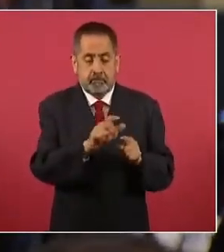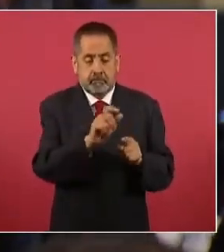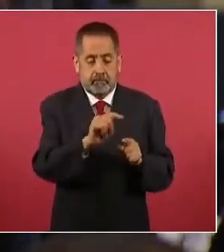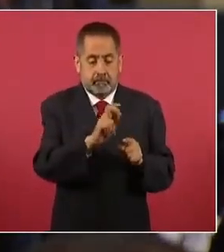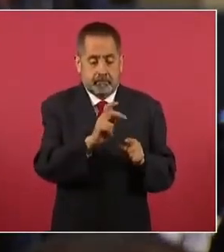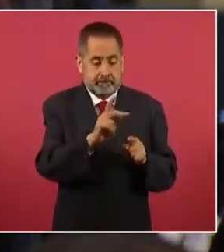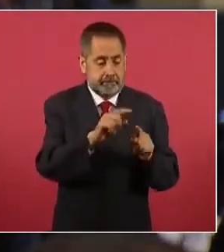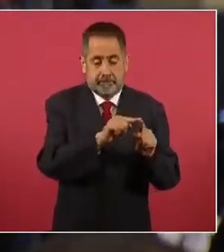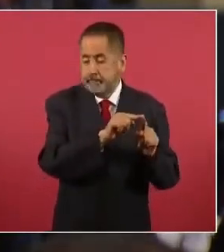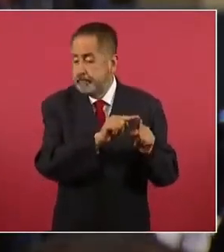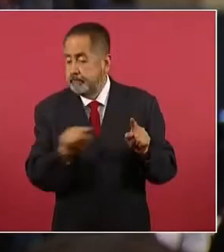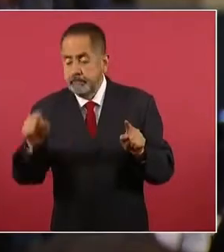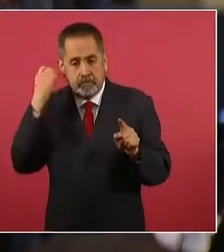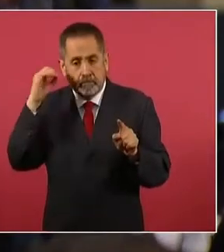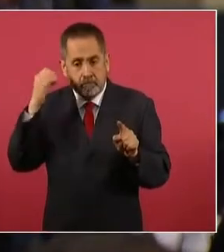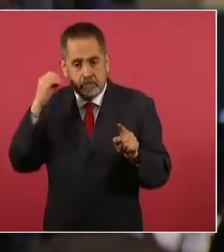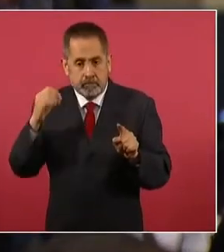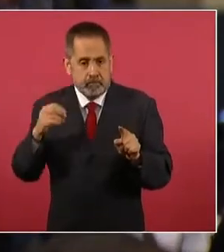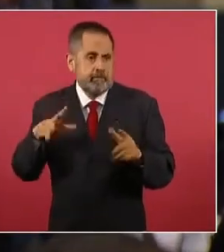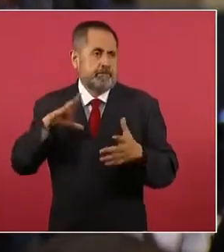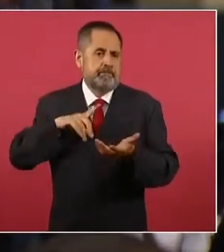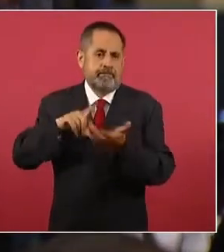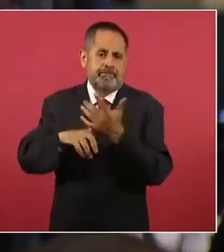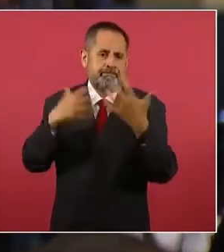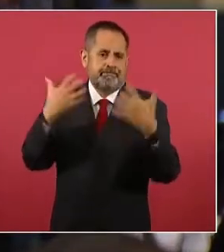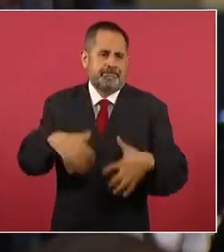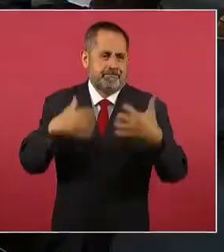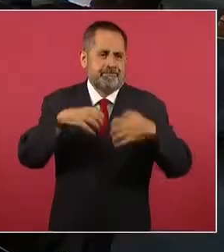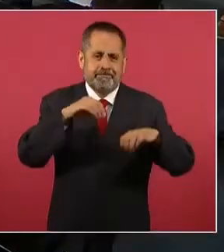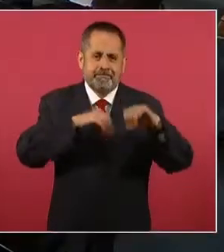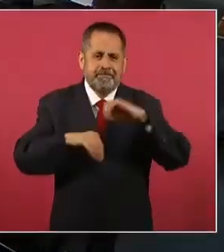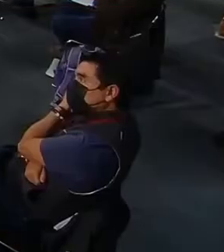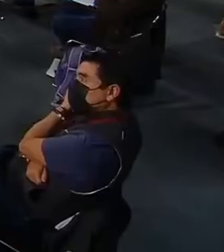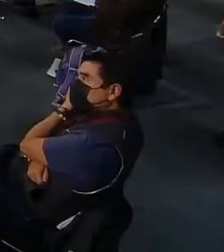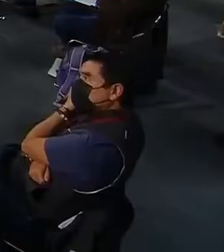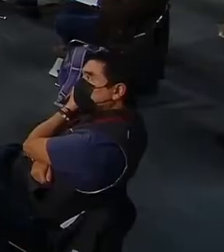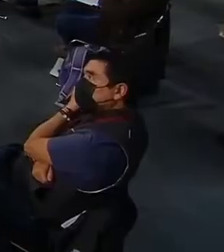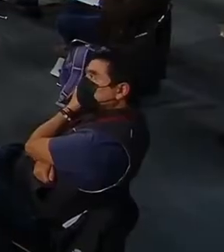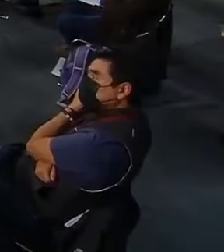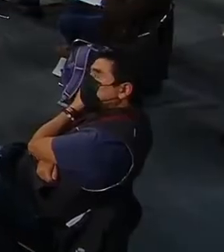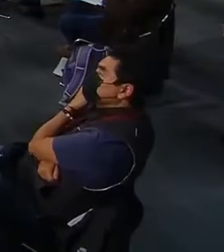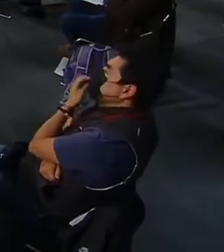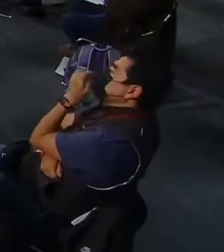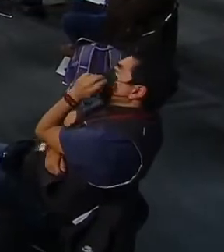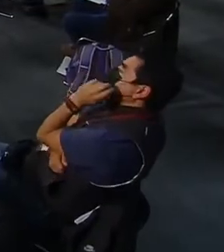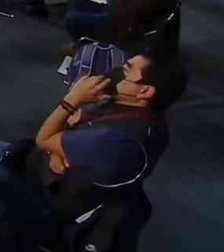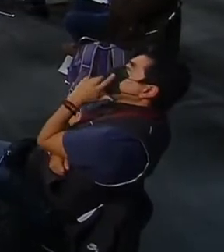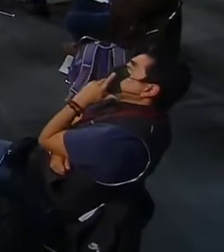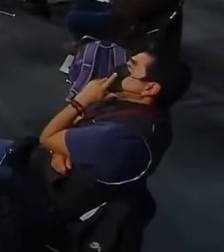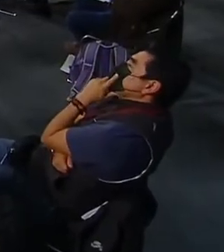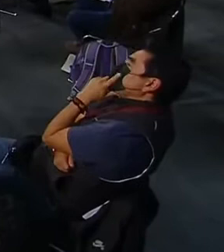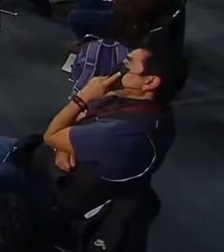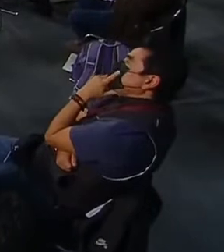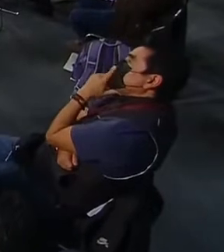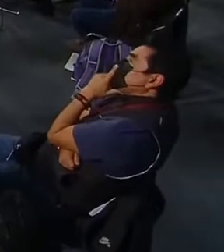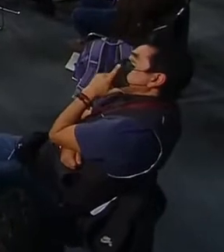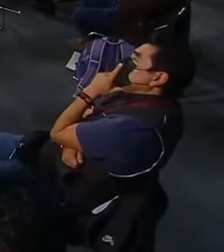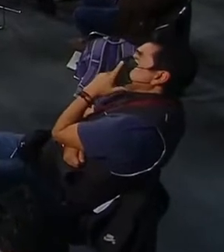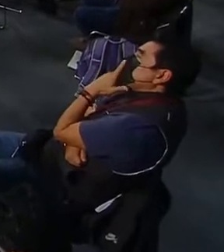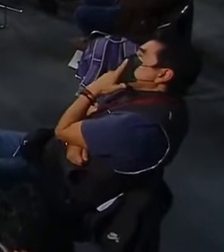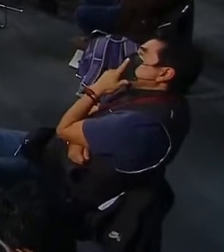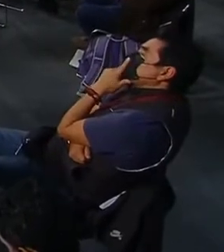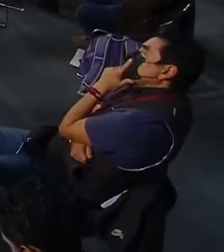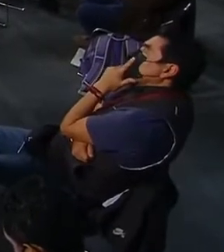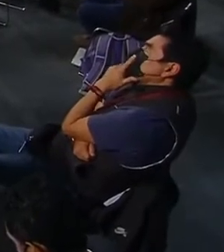gran industria que tenemos en Oaxaca principalmente está en Tuxtepec y se va a encontrar un poco aislada con este proyecto transísmico al